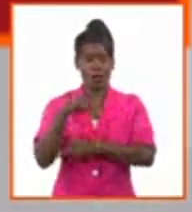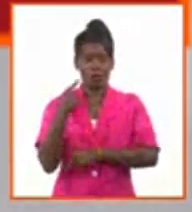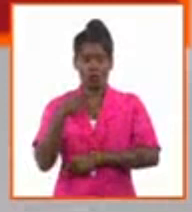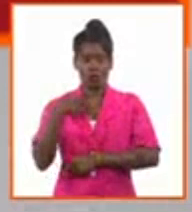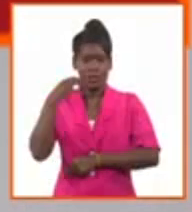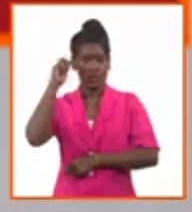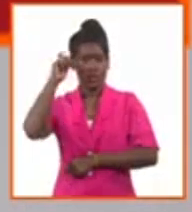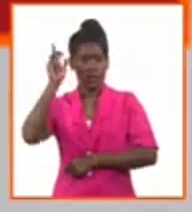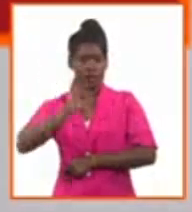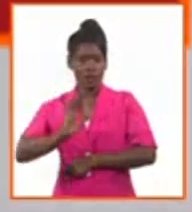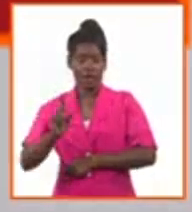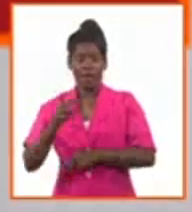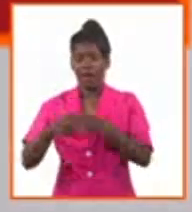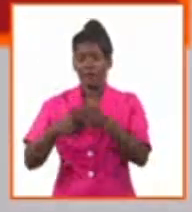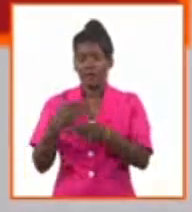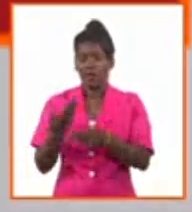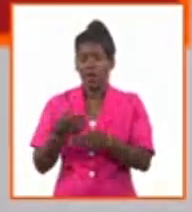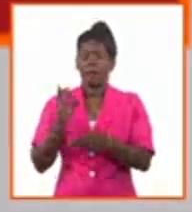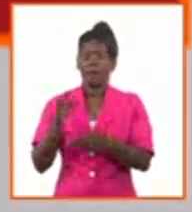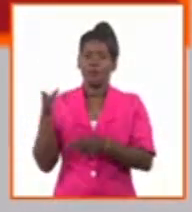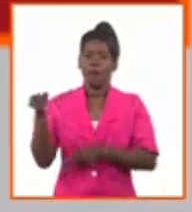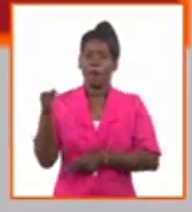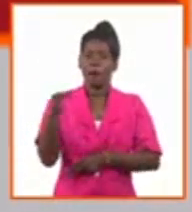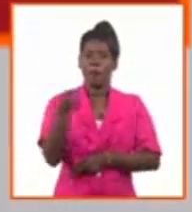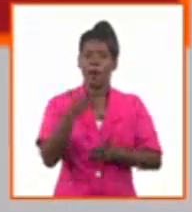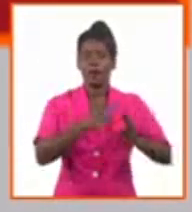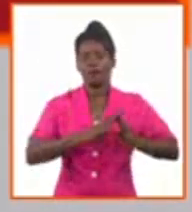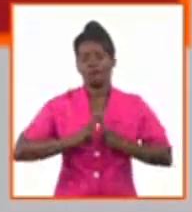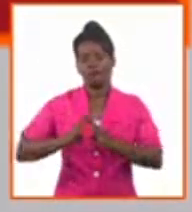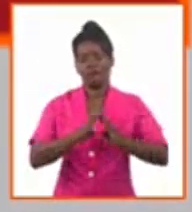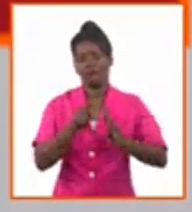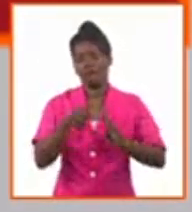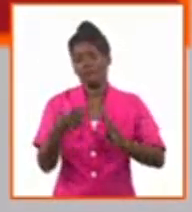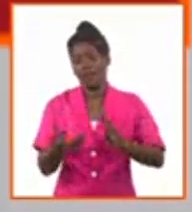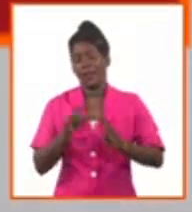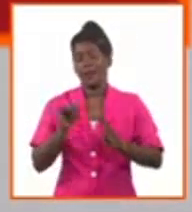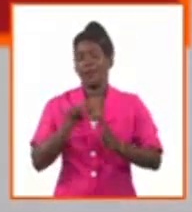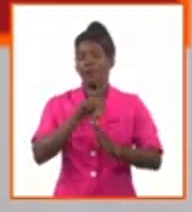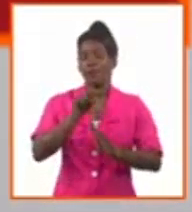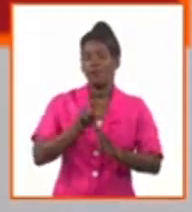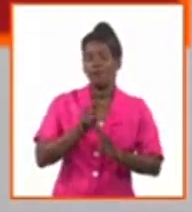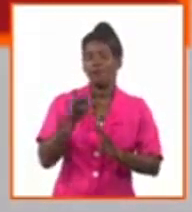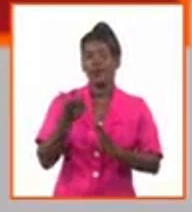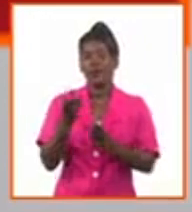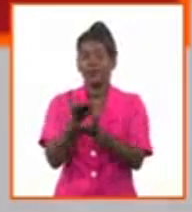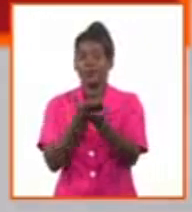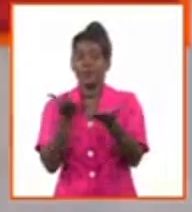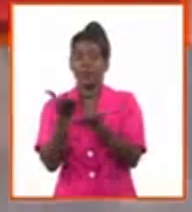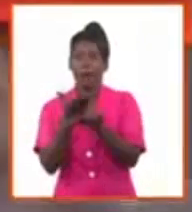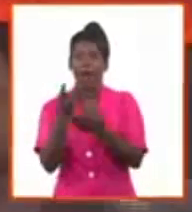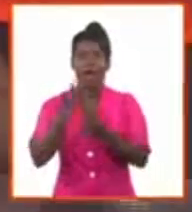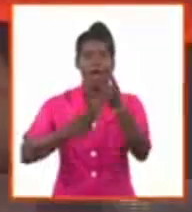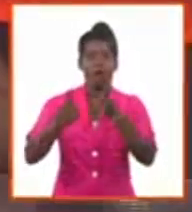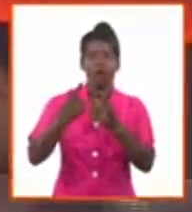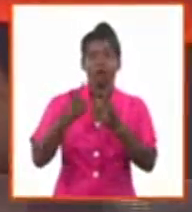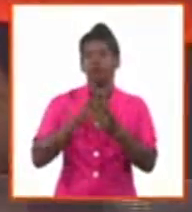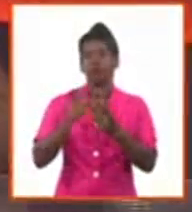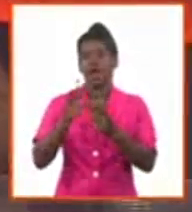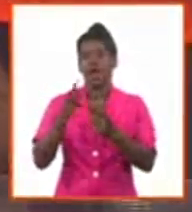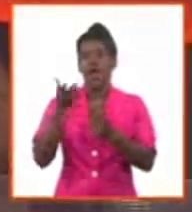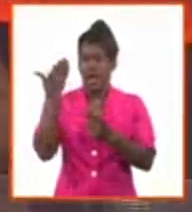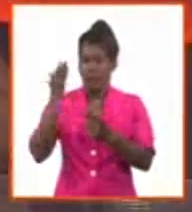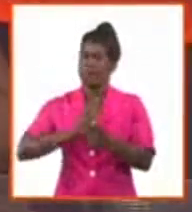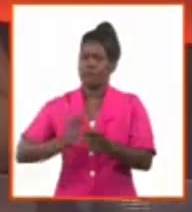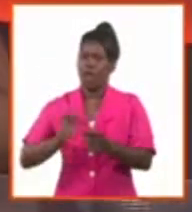tiene pensado dirigirnos hacia las comunidades. No es la primera vez que lo hacemos. Ya anteriormente hemos ido hacia las casas de